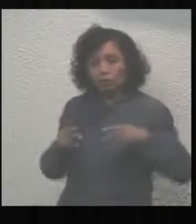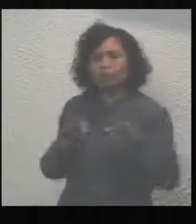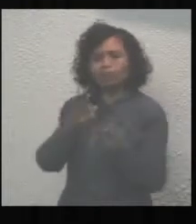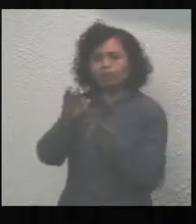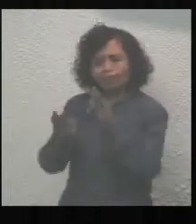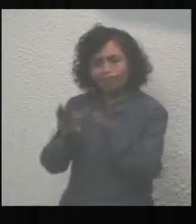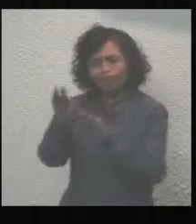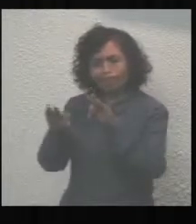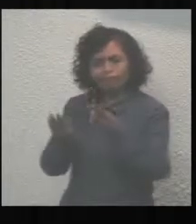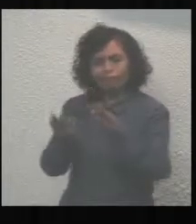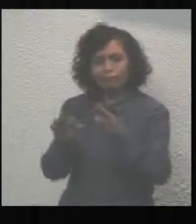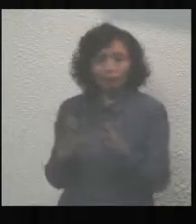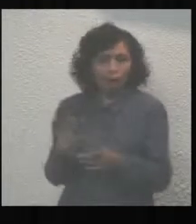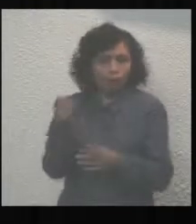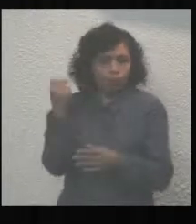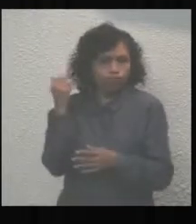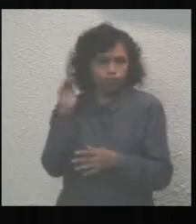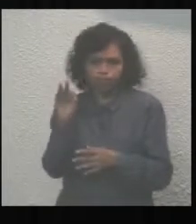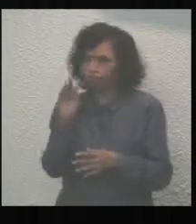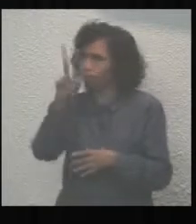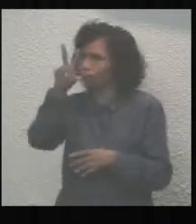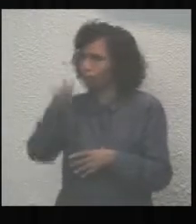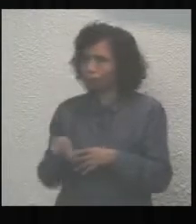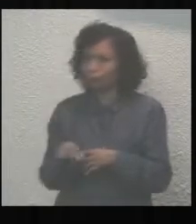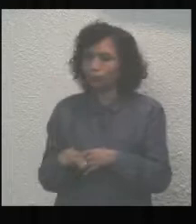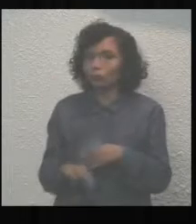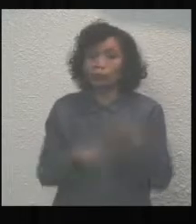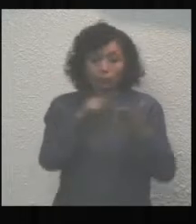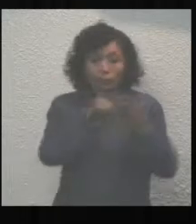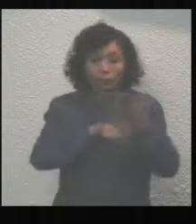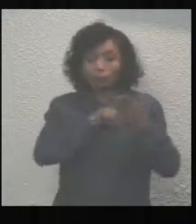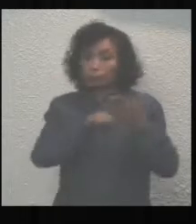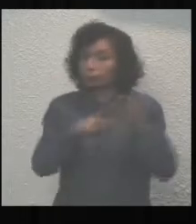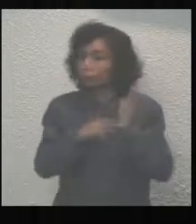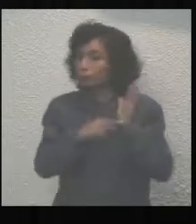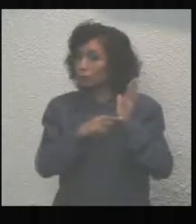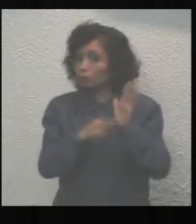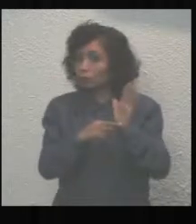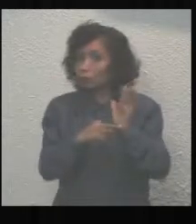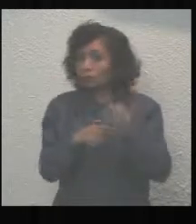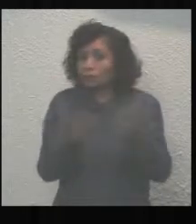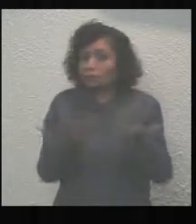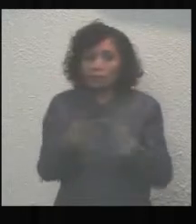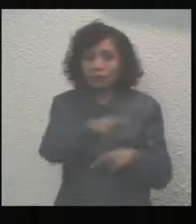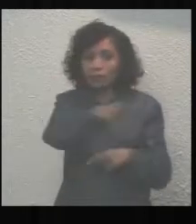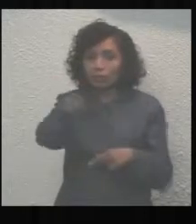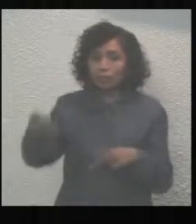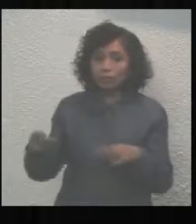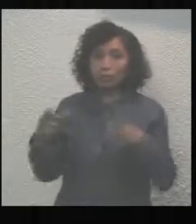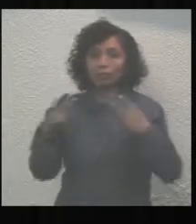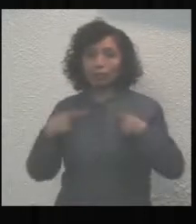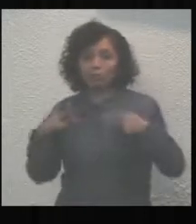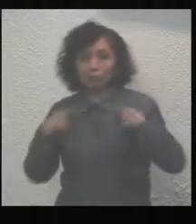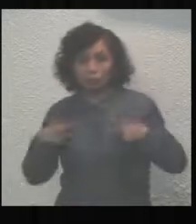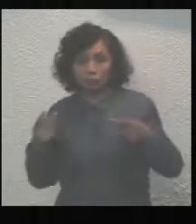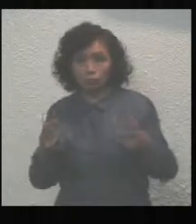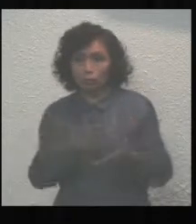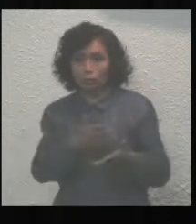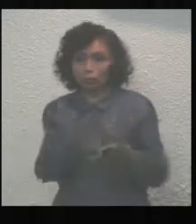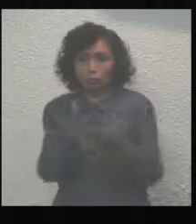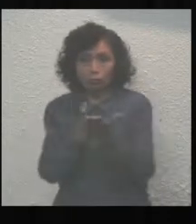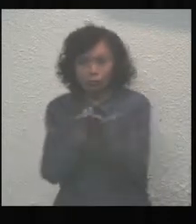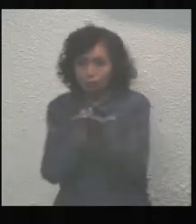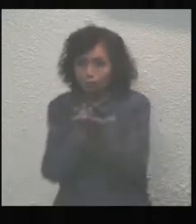menos traicionado la mayoría electoral coaligada deberá ser mayoría legislativa obligada a dar